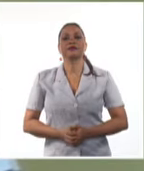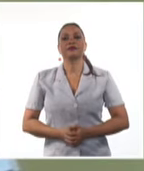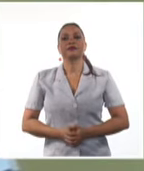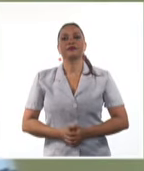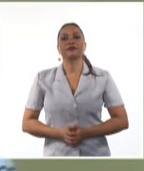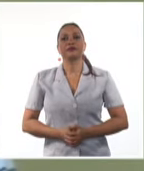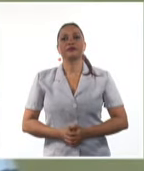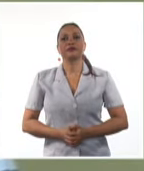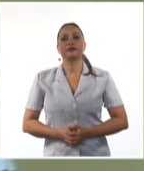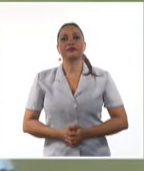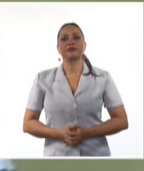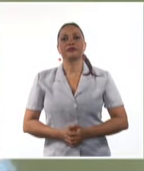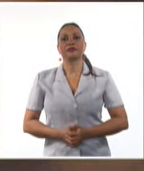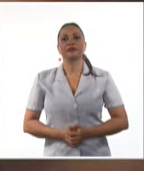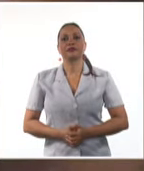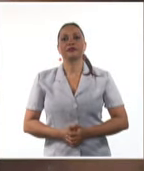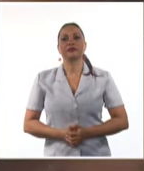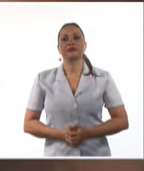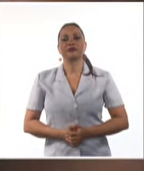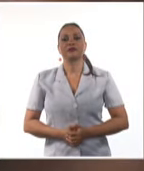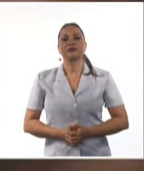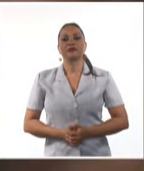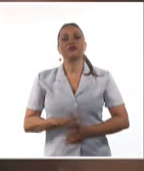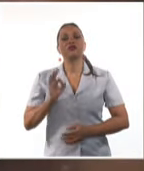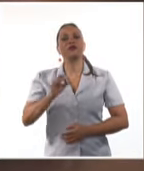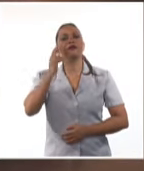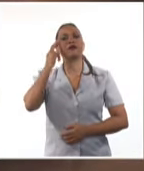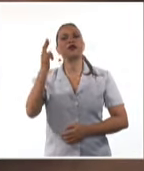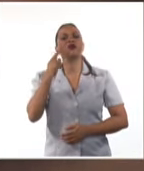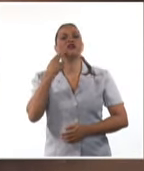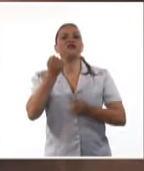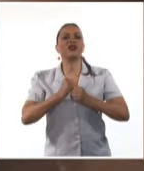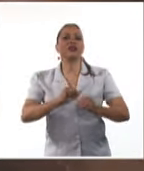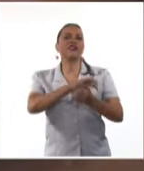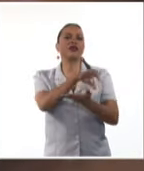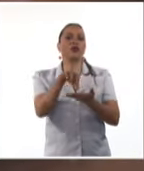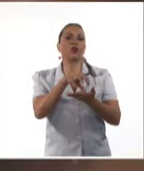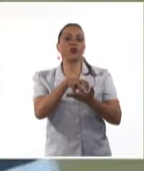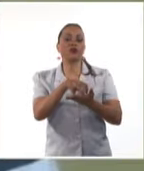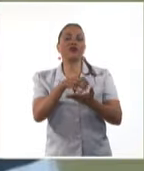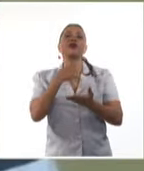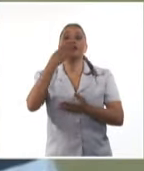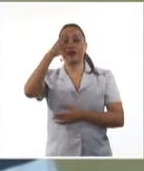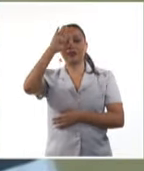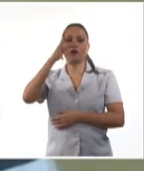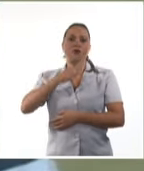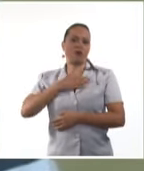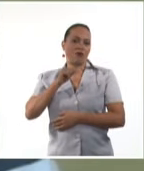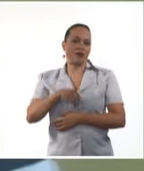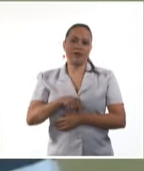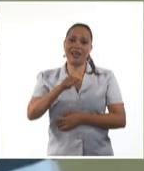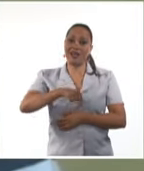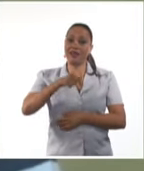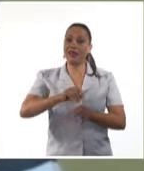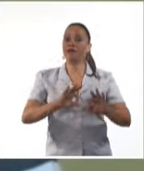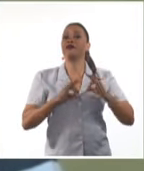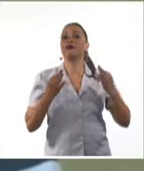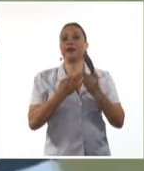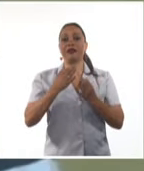yo nunca me he olvidado de donde yo soy, de donde yo nací, mi Cubita, mi familia,